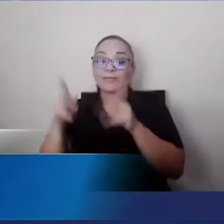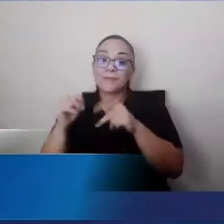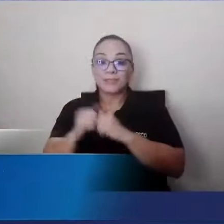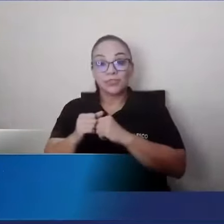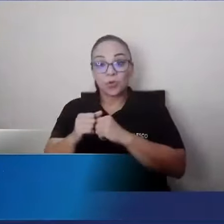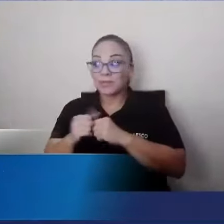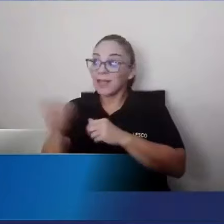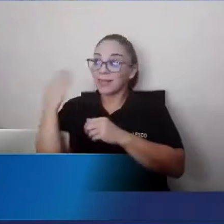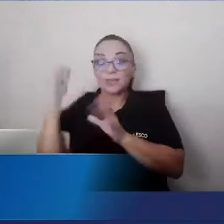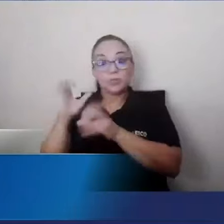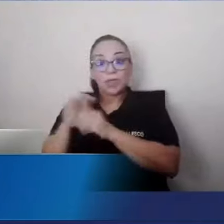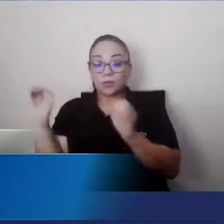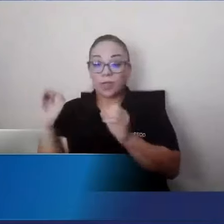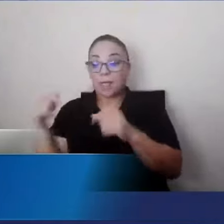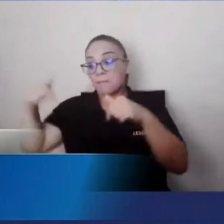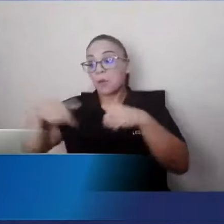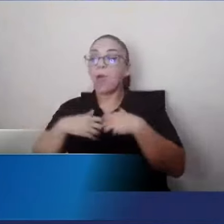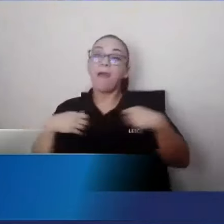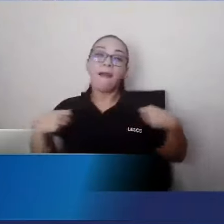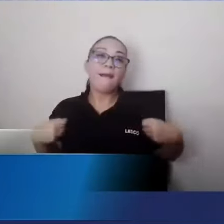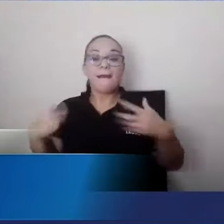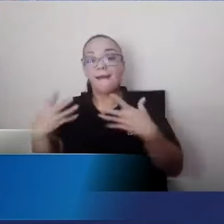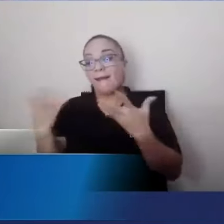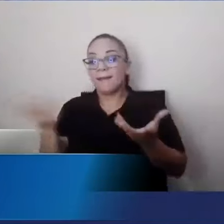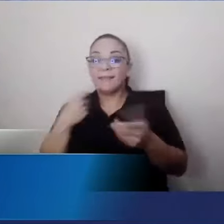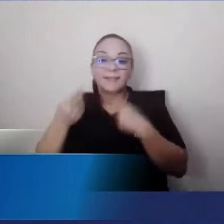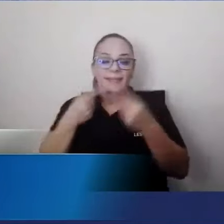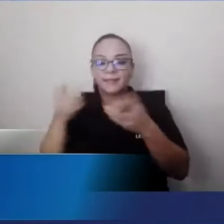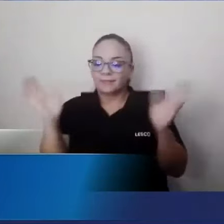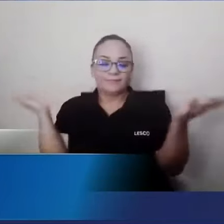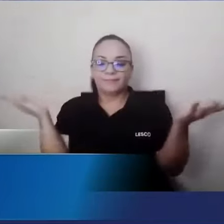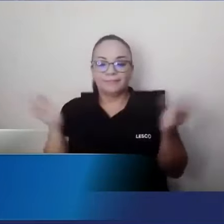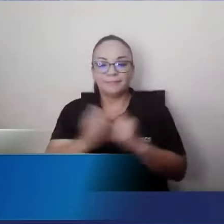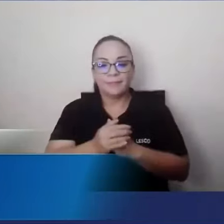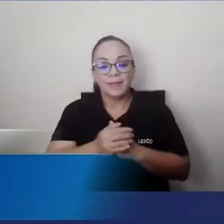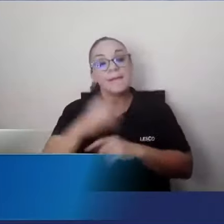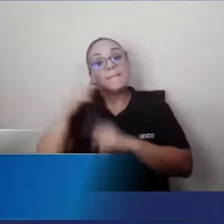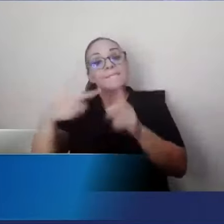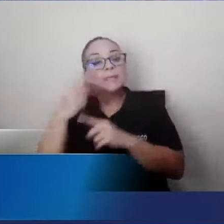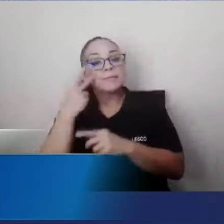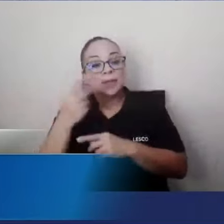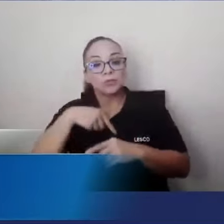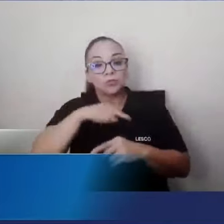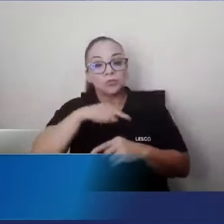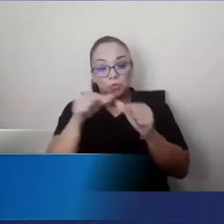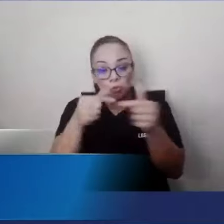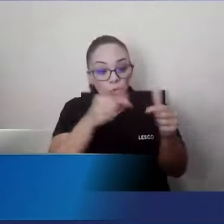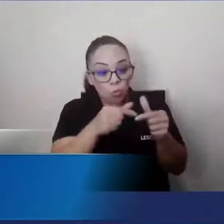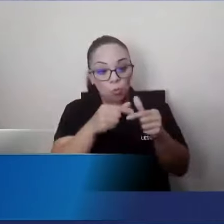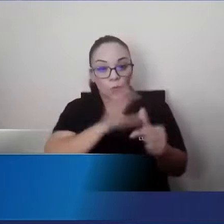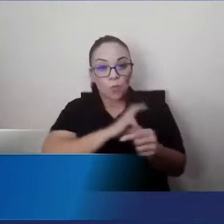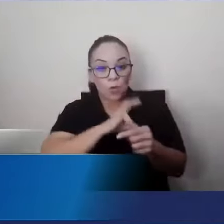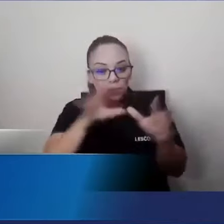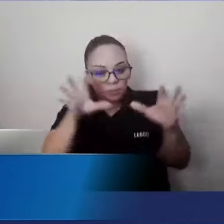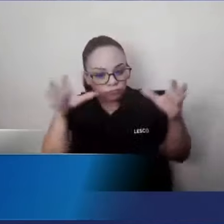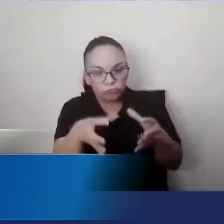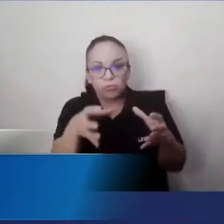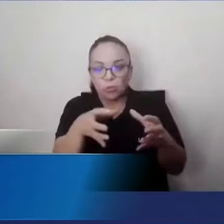Además, compatriotas, estamos integrando nuestras policías a nivel operativo para que